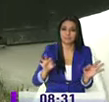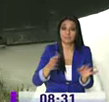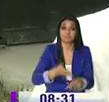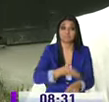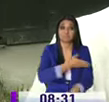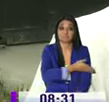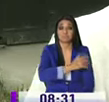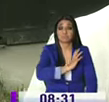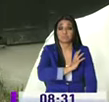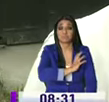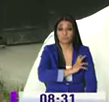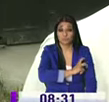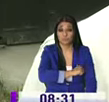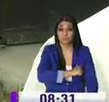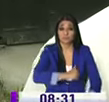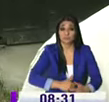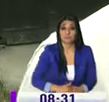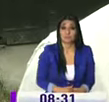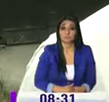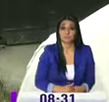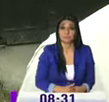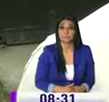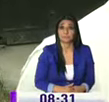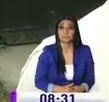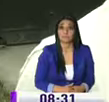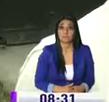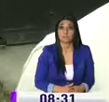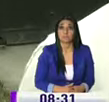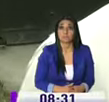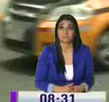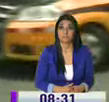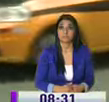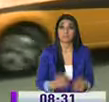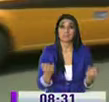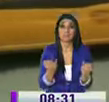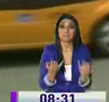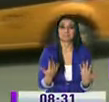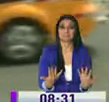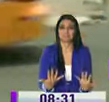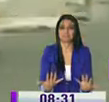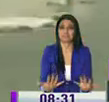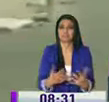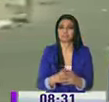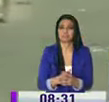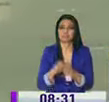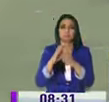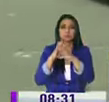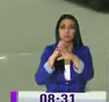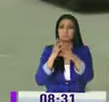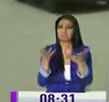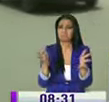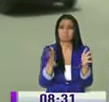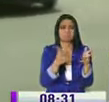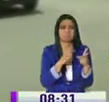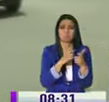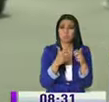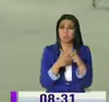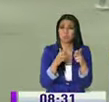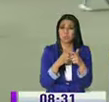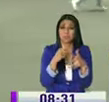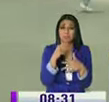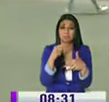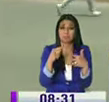mucho esto era la falta de transporte y las dificultades que tenían